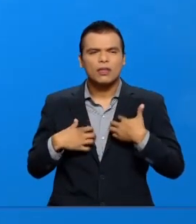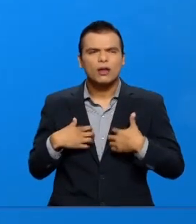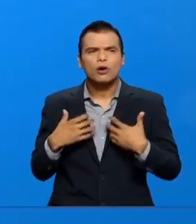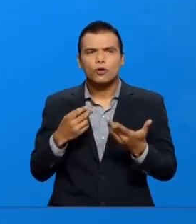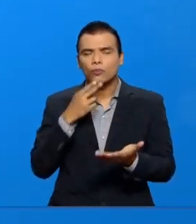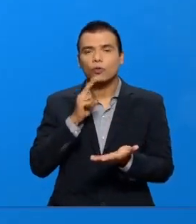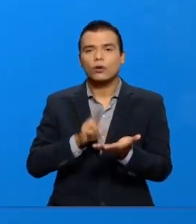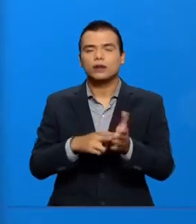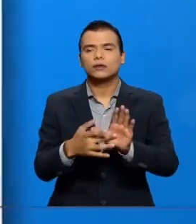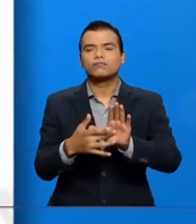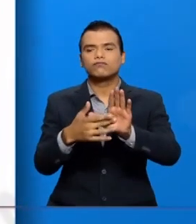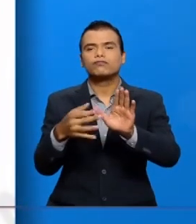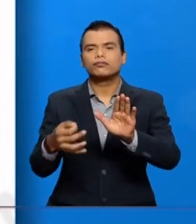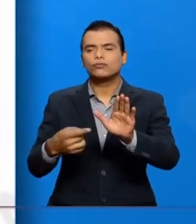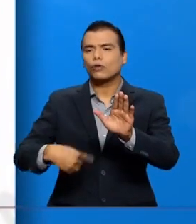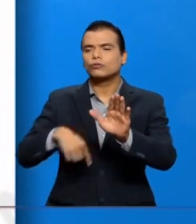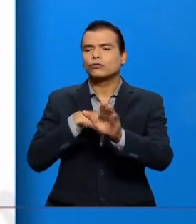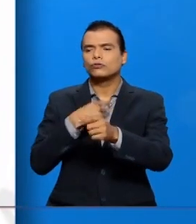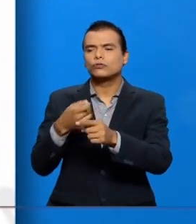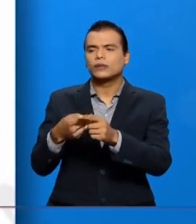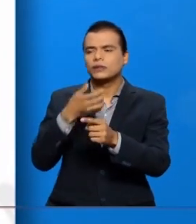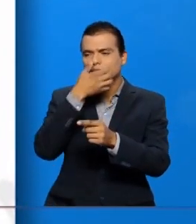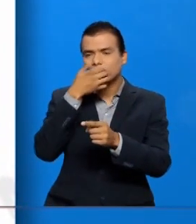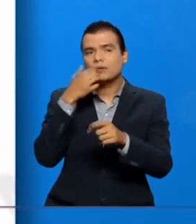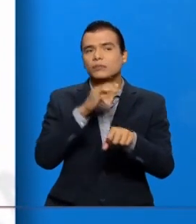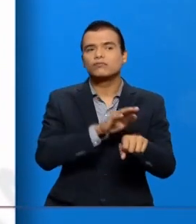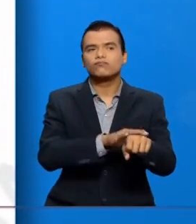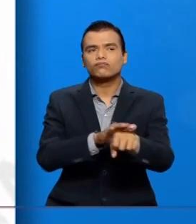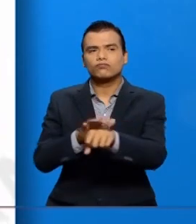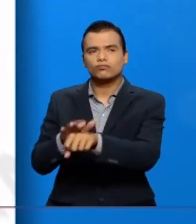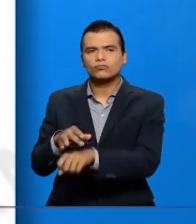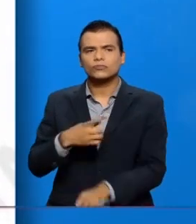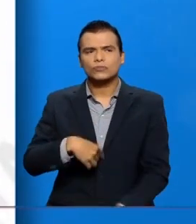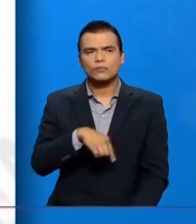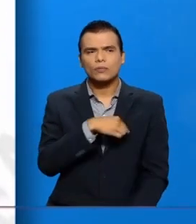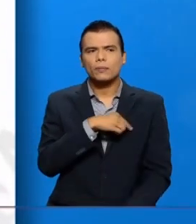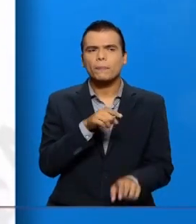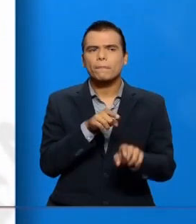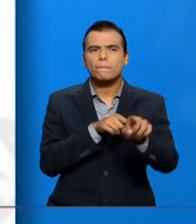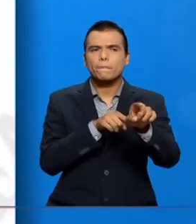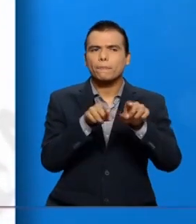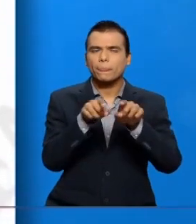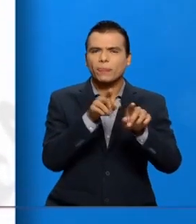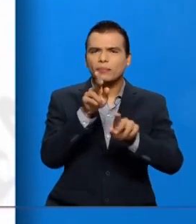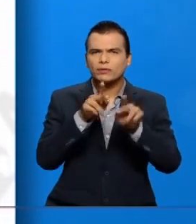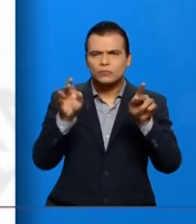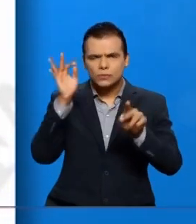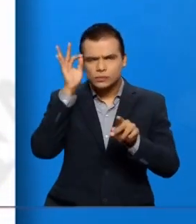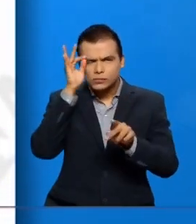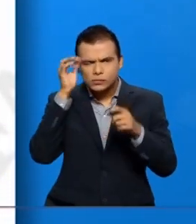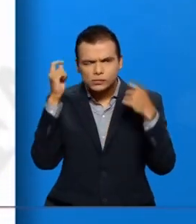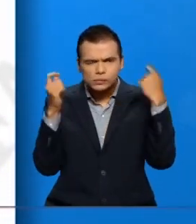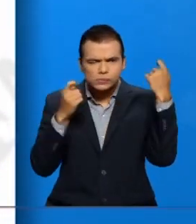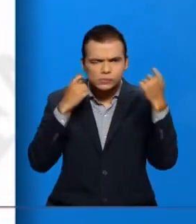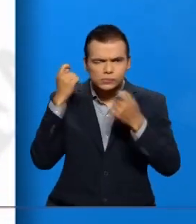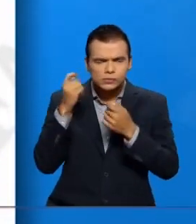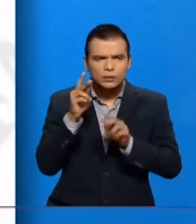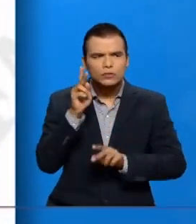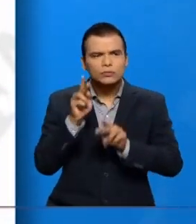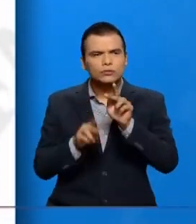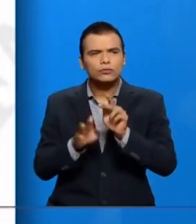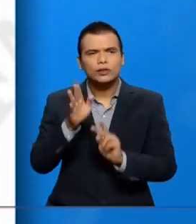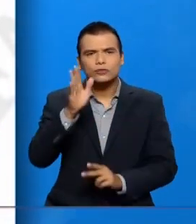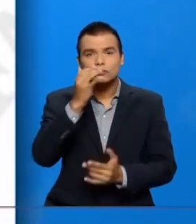Adán Izquierdo de las disidencias de las FARC, se anuncian acciones de limpieza contra vendedores de estupefacientes y personas que